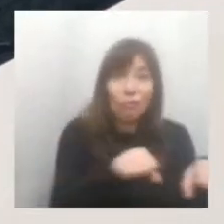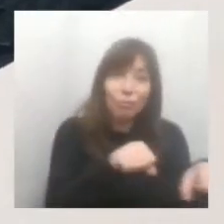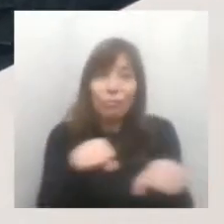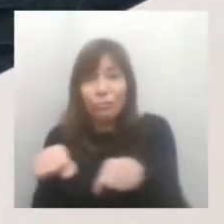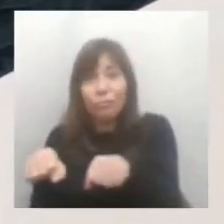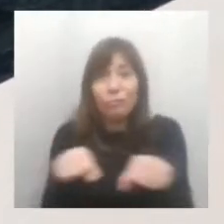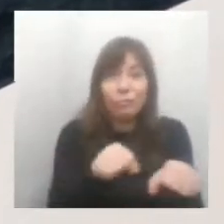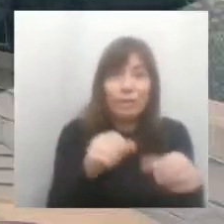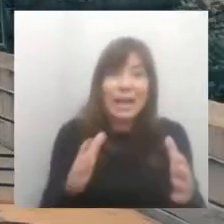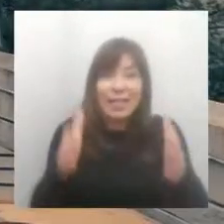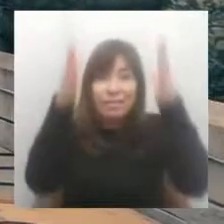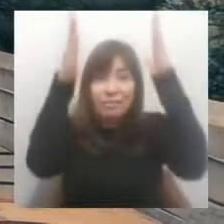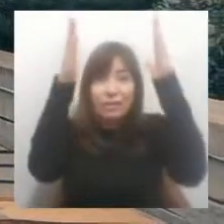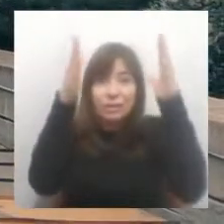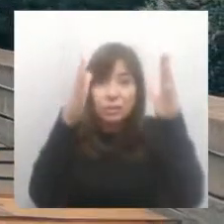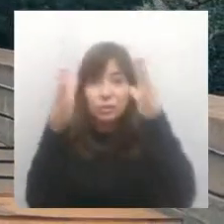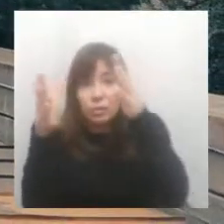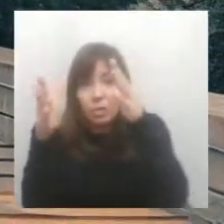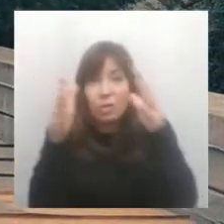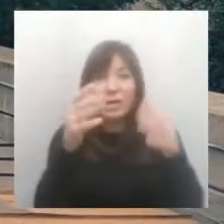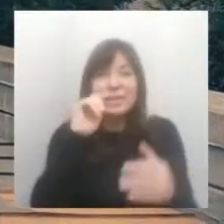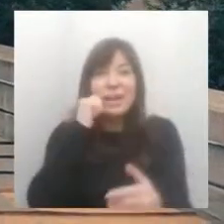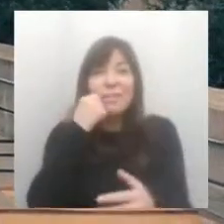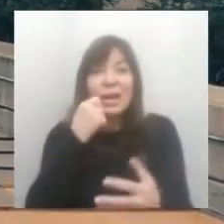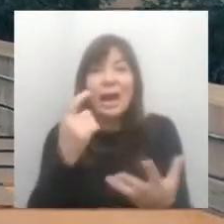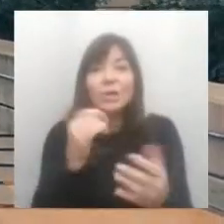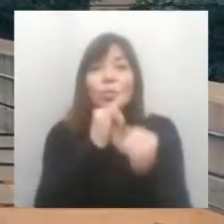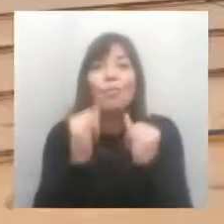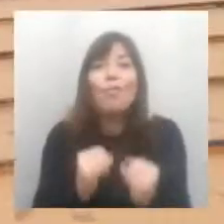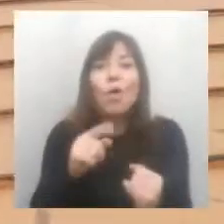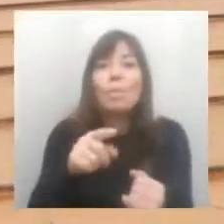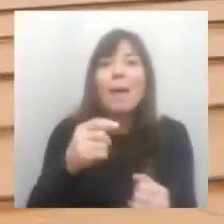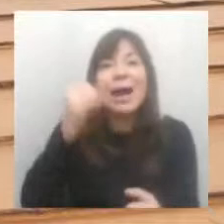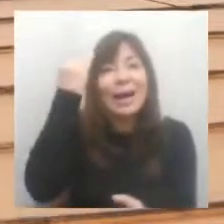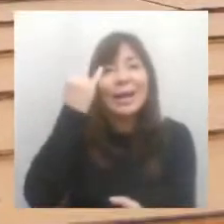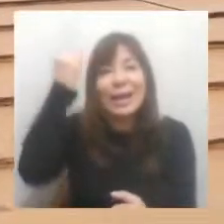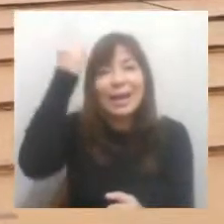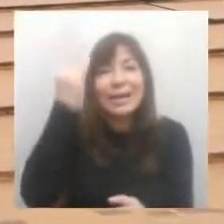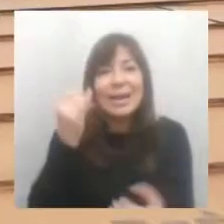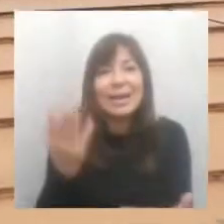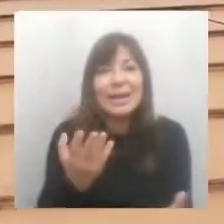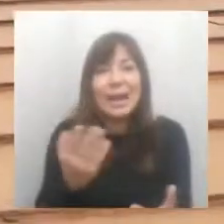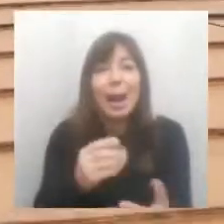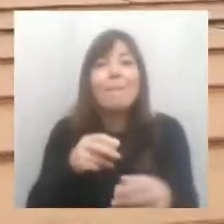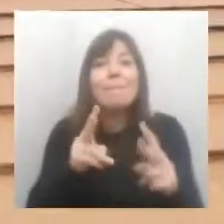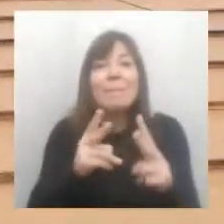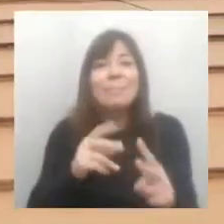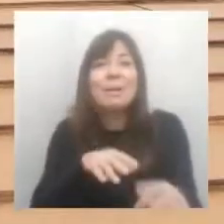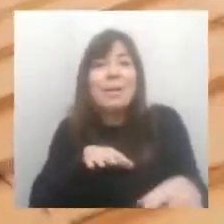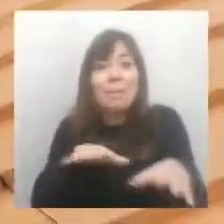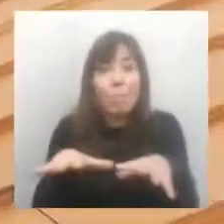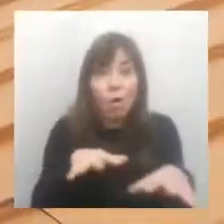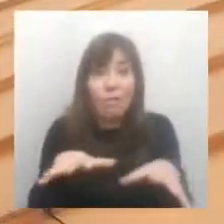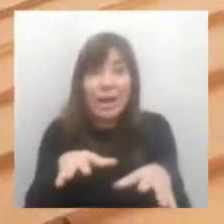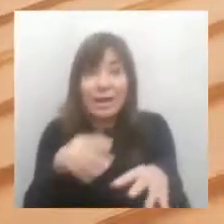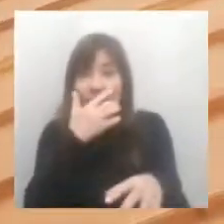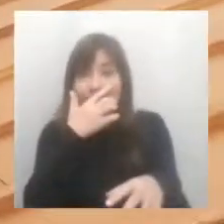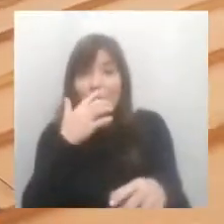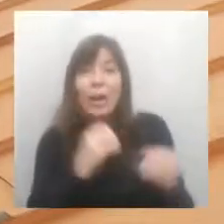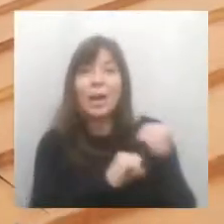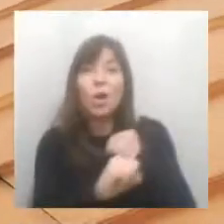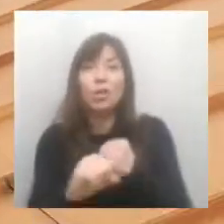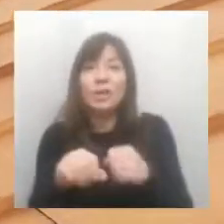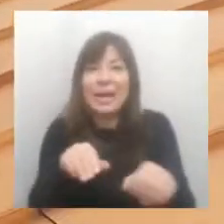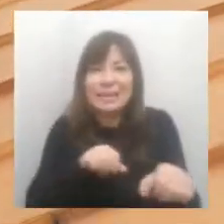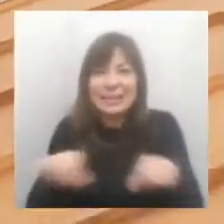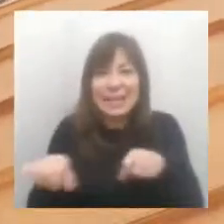tiene que ver principalmente con su diseño y con su ingeniería, que le permite obviamente moverse porque es un edificio antisísmico. Entonces